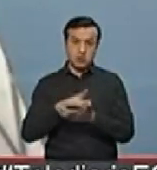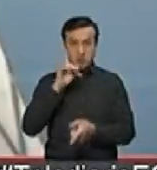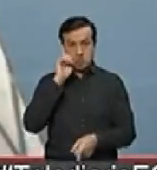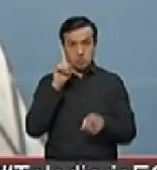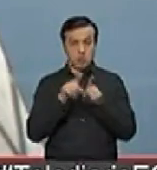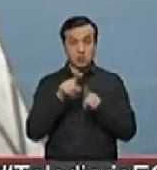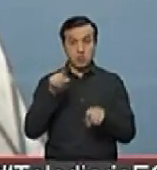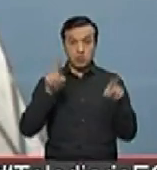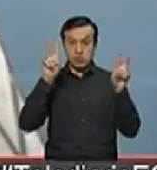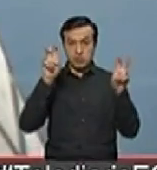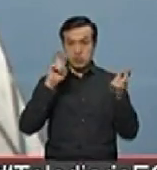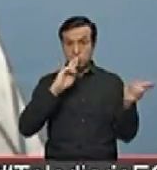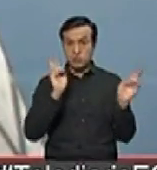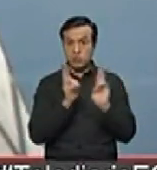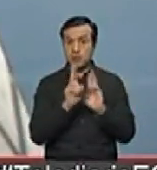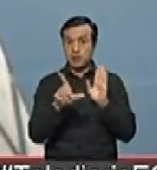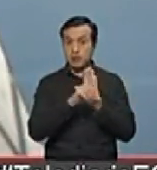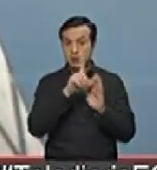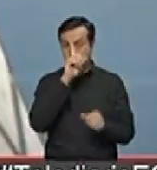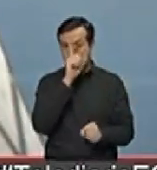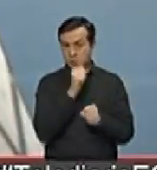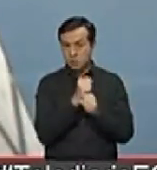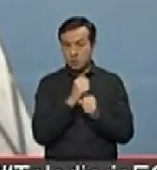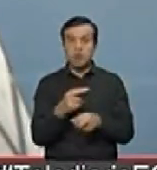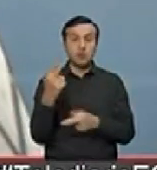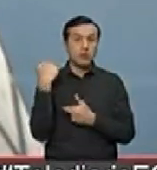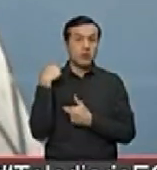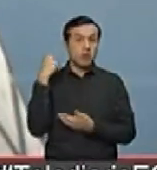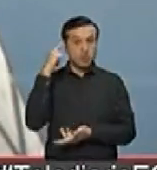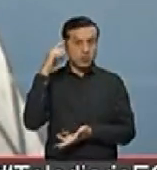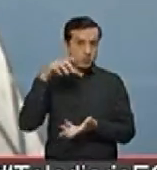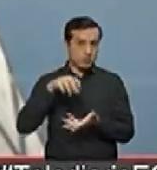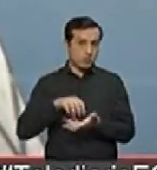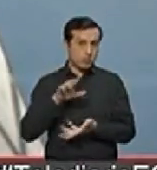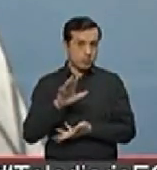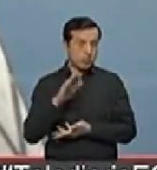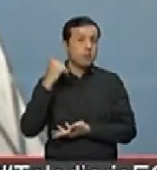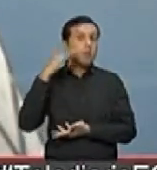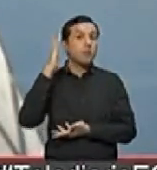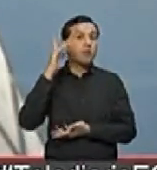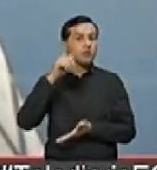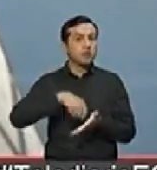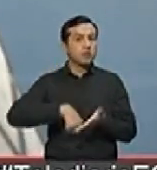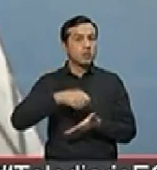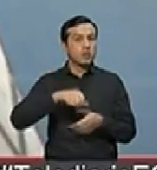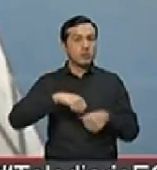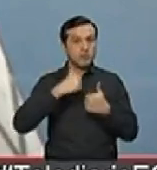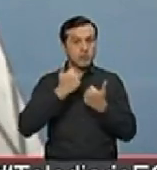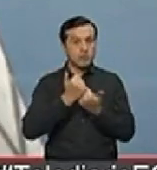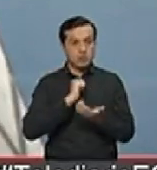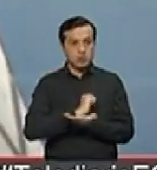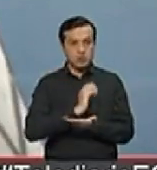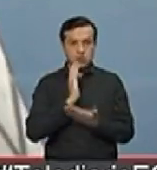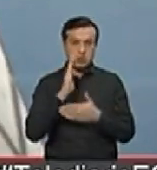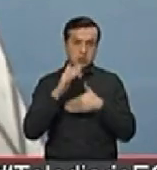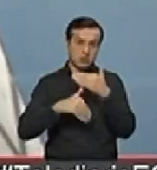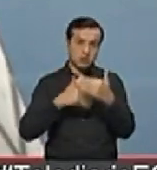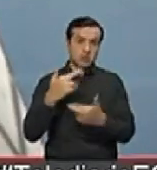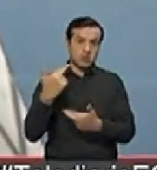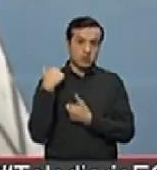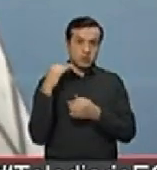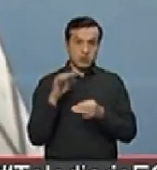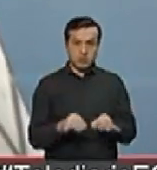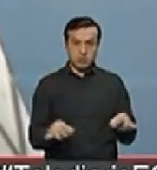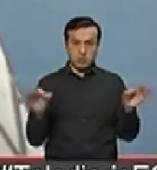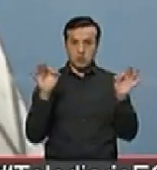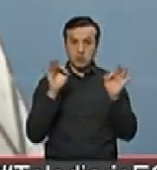algunos temas que tienen que ver con las reformas laborales y que es responsabilidad del gobierno presentarlos, más si se aprueba en la Asamblea ya será otra responsabilidad. Por eso es importante